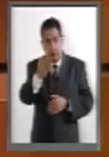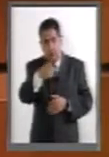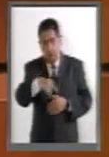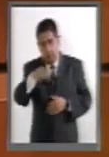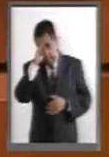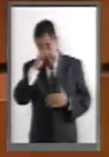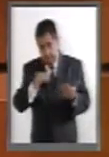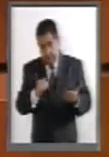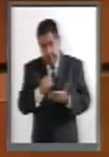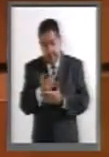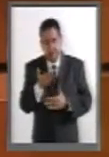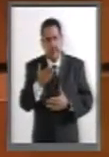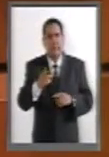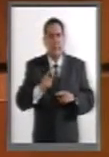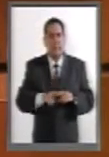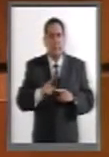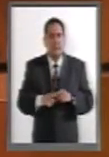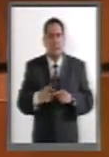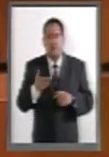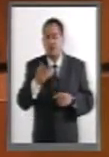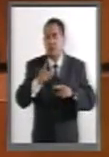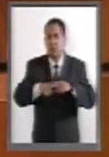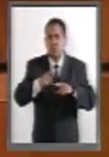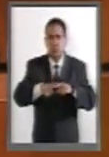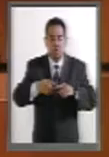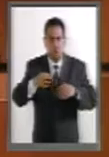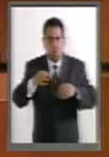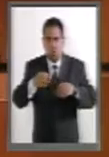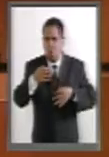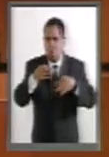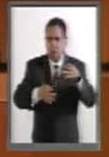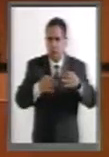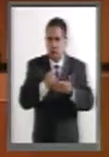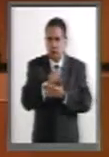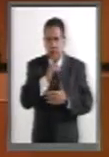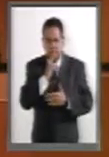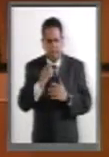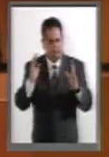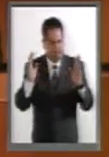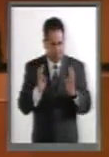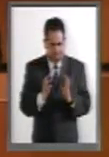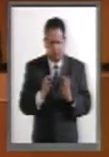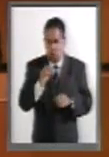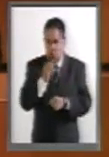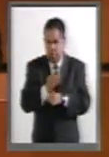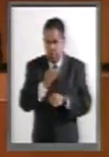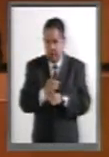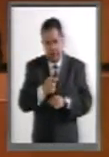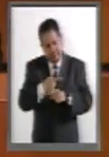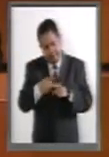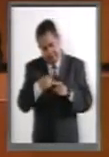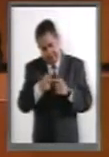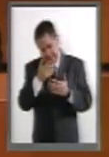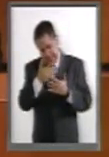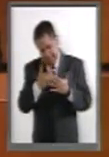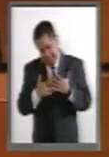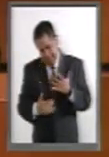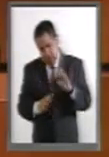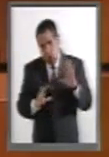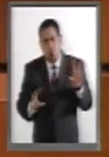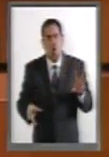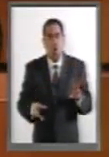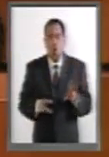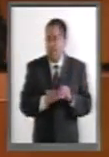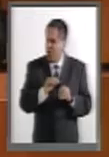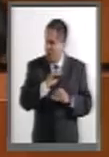de ustedes, se propone precisar que los juicios orales mercantiles se tramiten todas las contiendas mercantiles